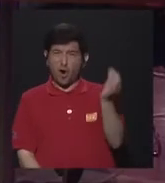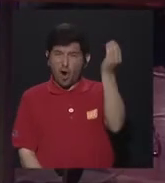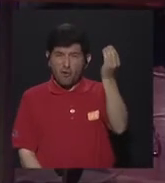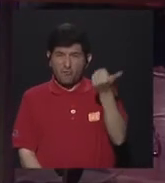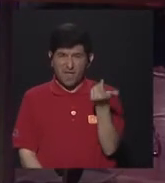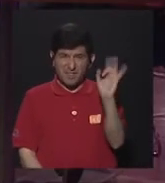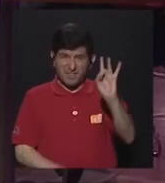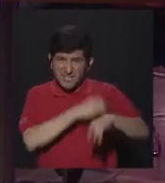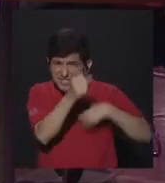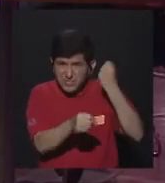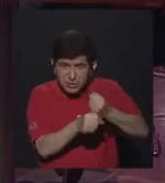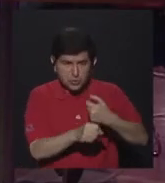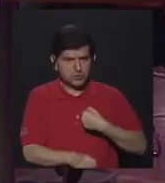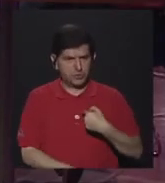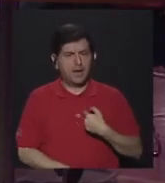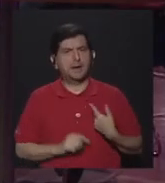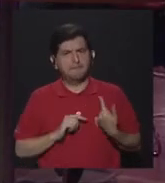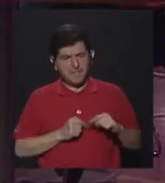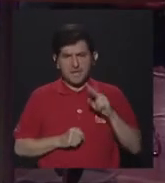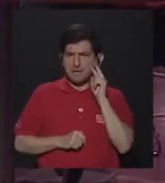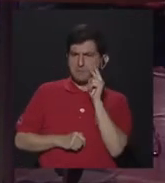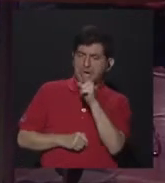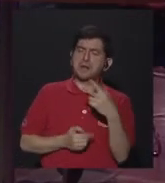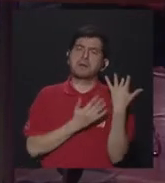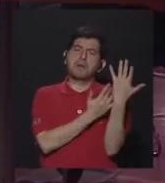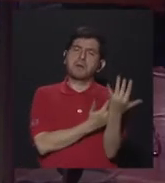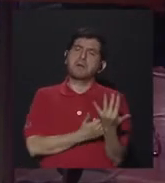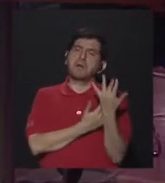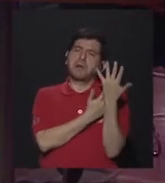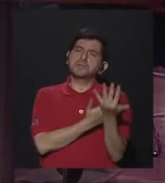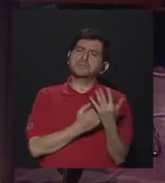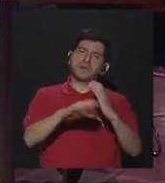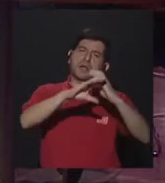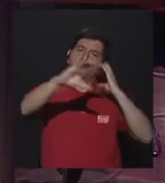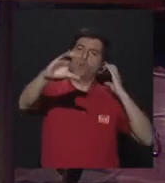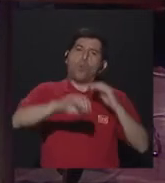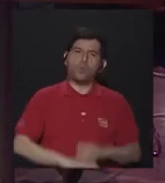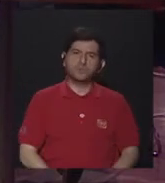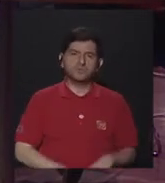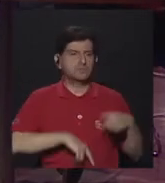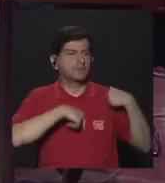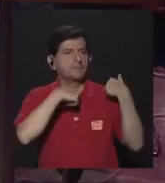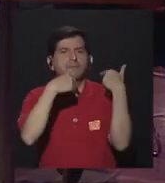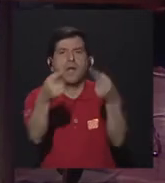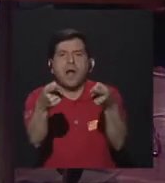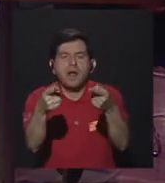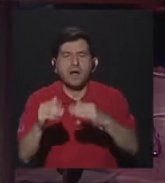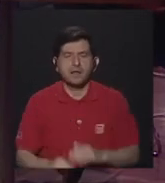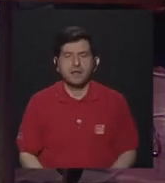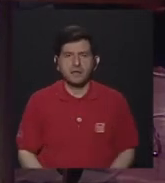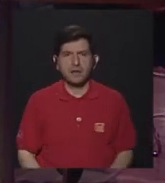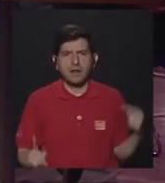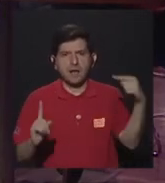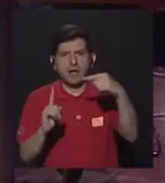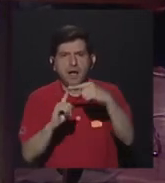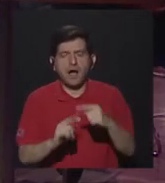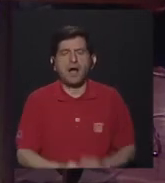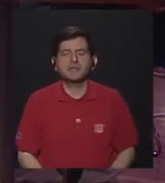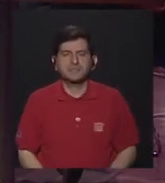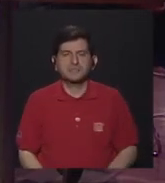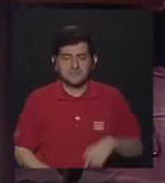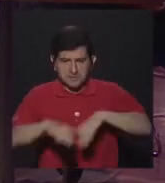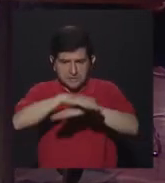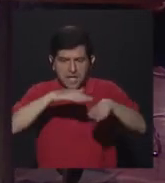años a mí me duele verlo esperando estos buses para que haga el desplazamiento a la cee de rodrigo fast